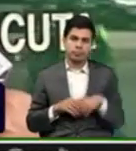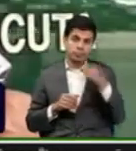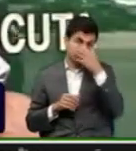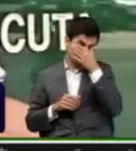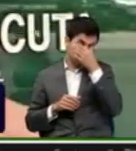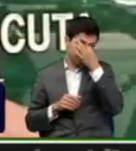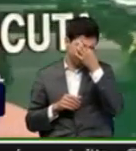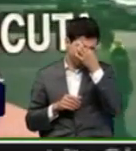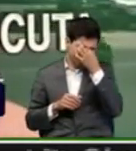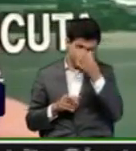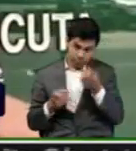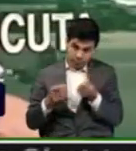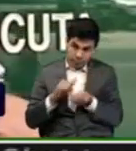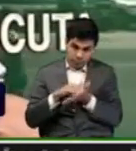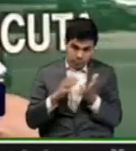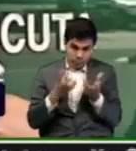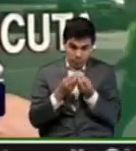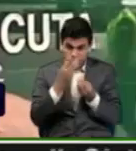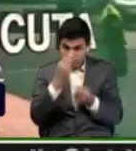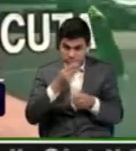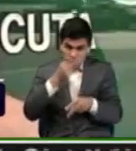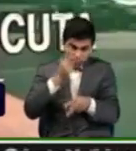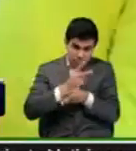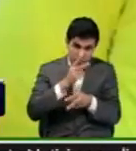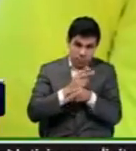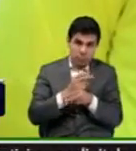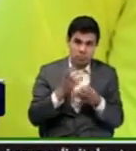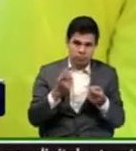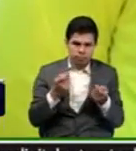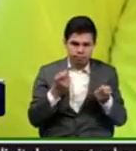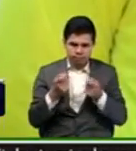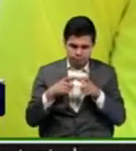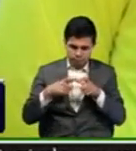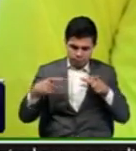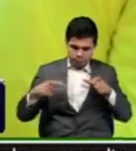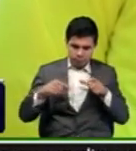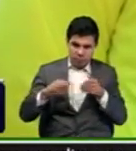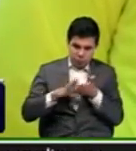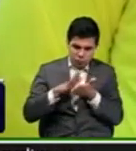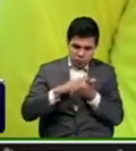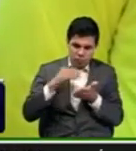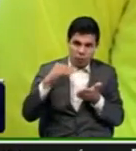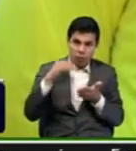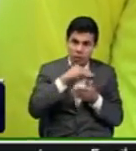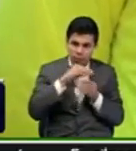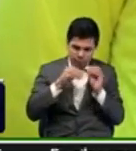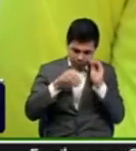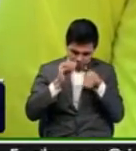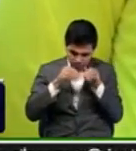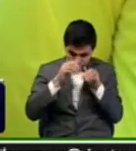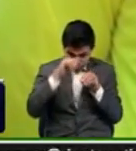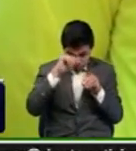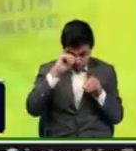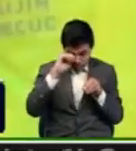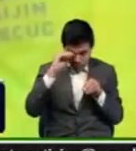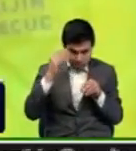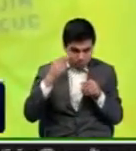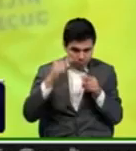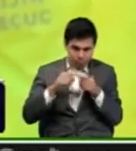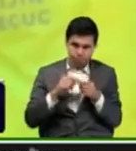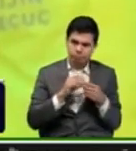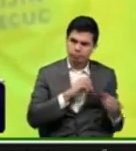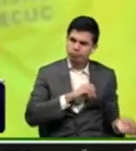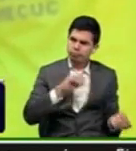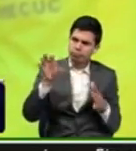Precisamente el modus operandi de esta banda era girar cheques falsos para que fueran despachadas